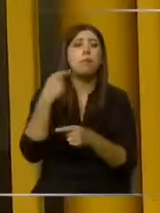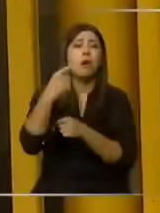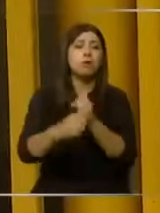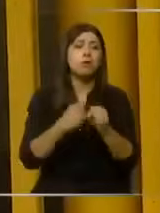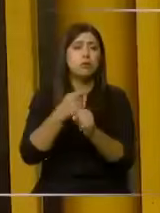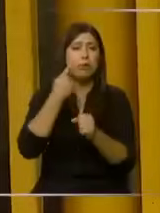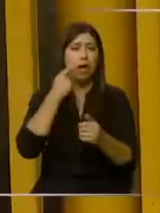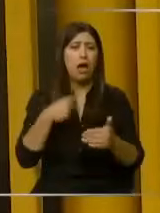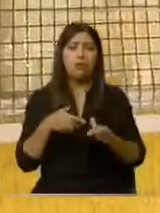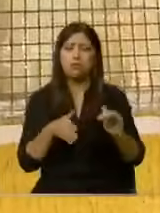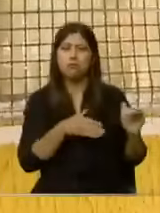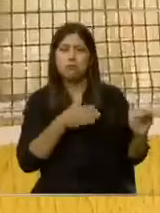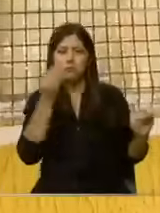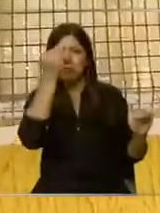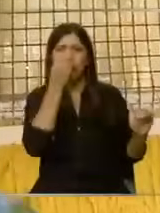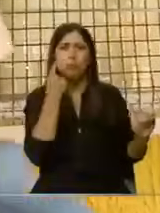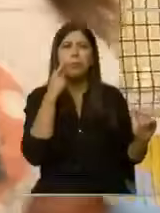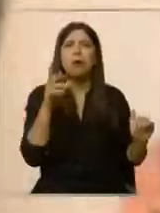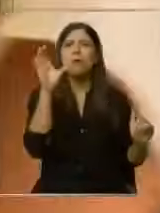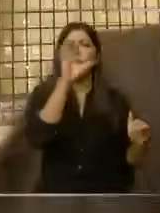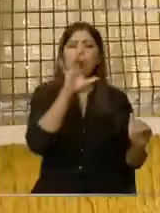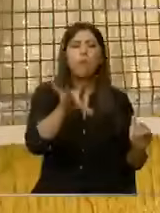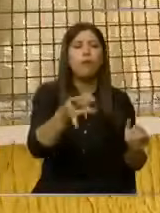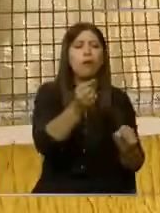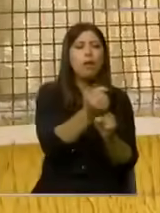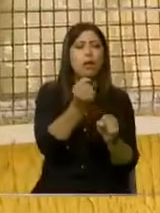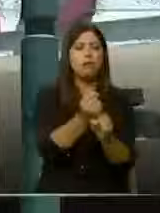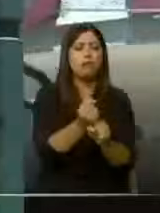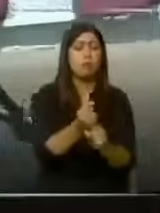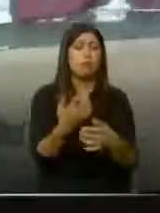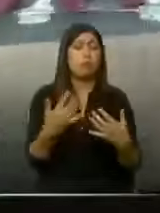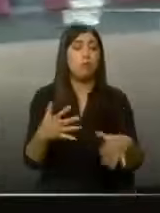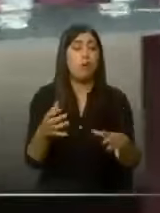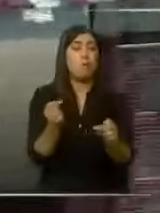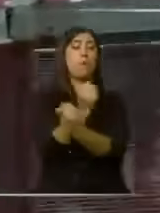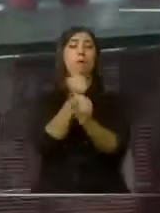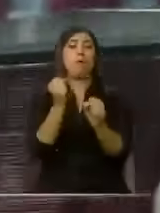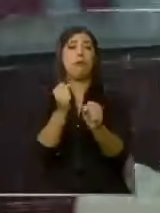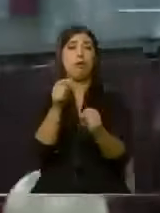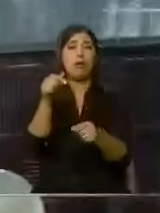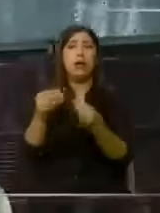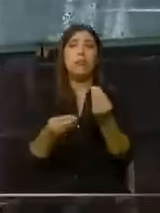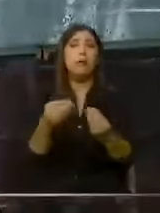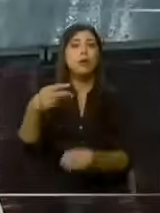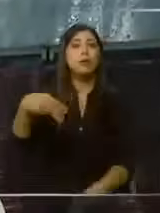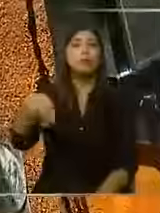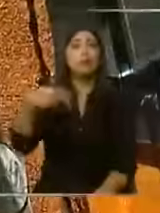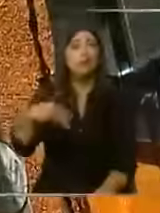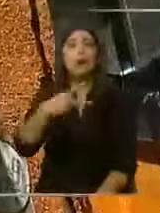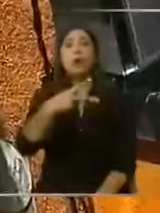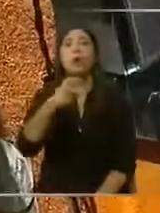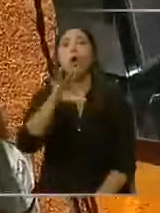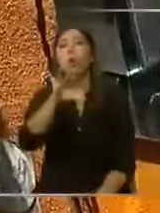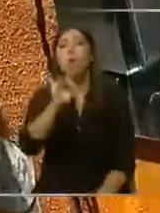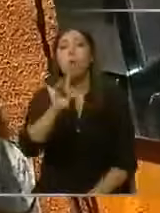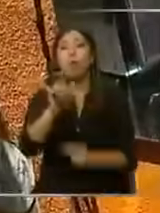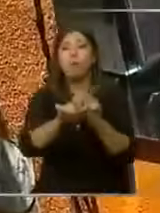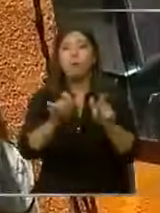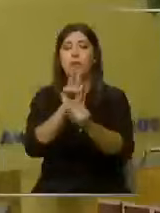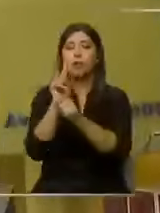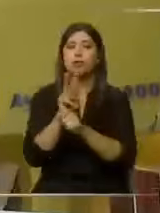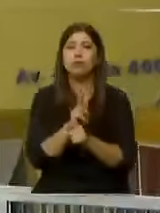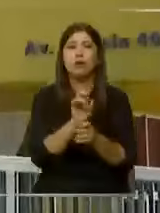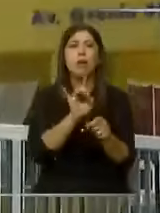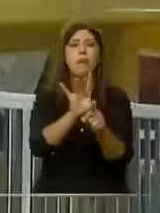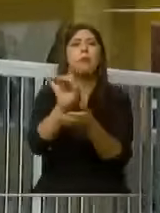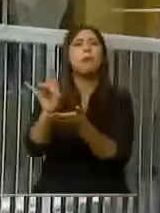será otra, encontrar trabajo. Como una bomba calificaron los afectados lo sucedido en Ñuñoa. 250 profesores fueron despedidos